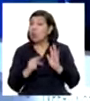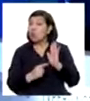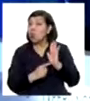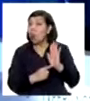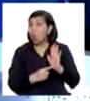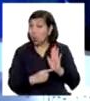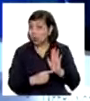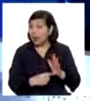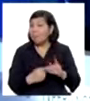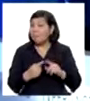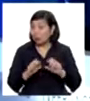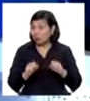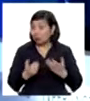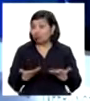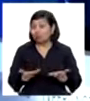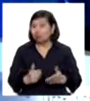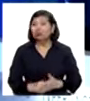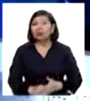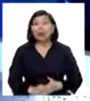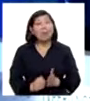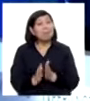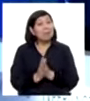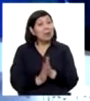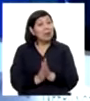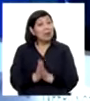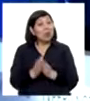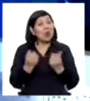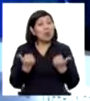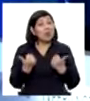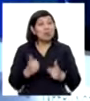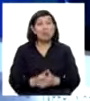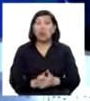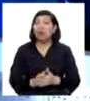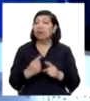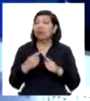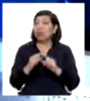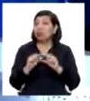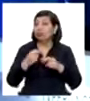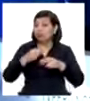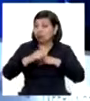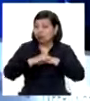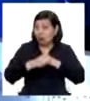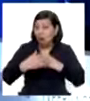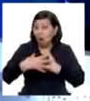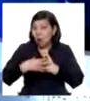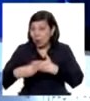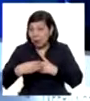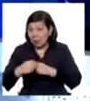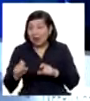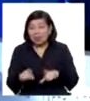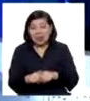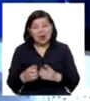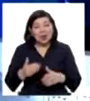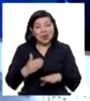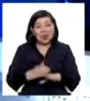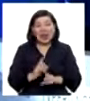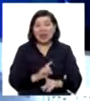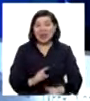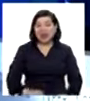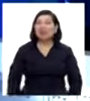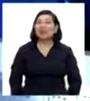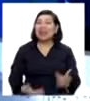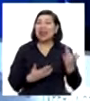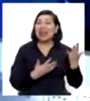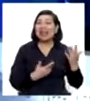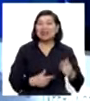visibilicen estas buenas prácticas, para que además actúen como un efecto multiplicador para otras empresas que aún no las están desarrollando.